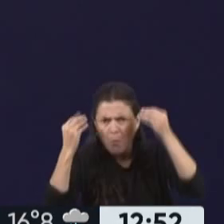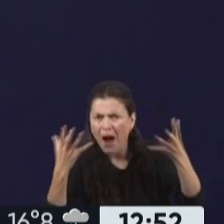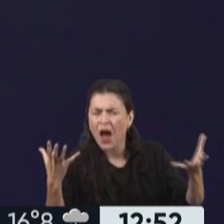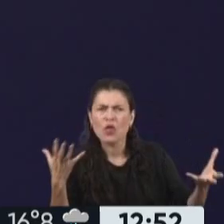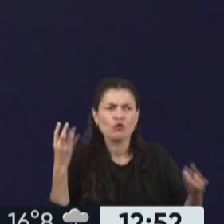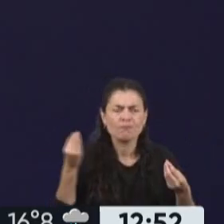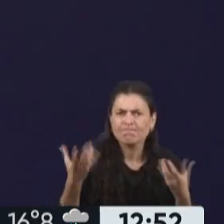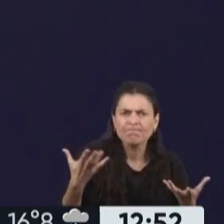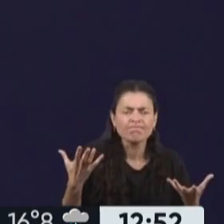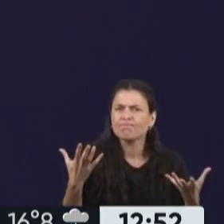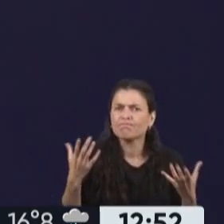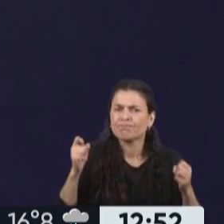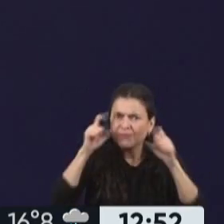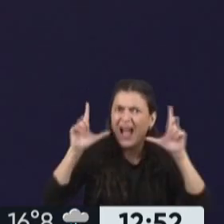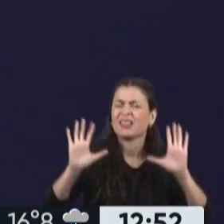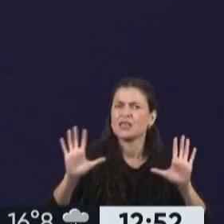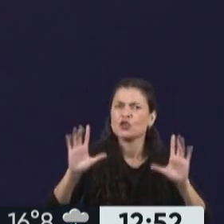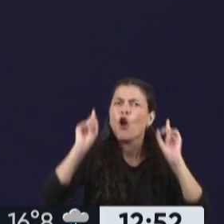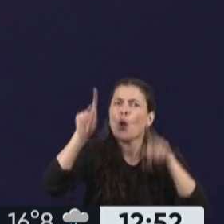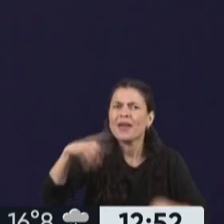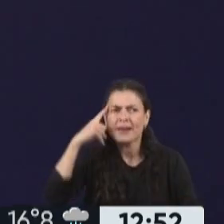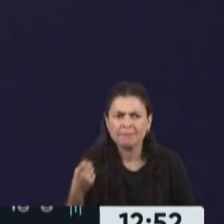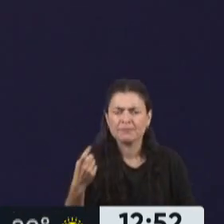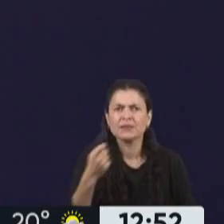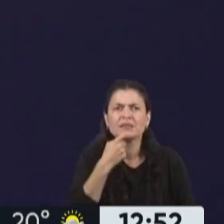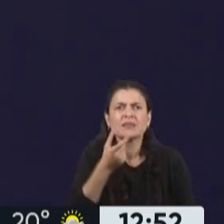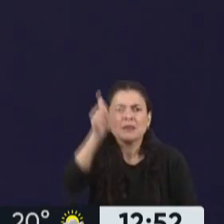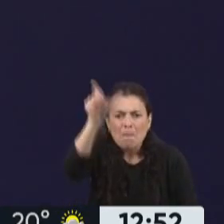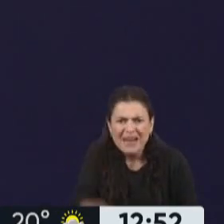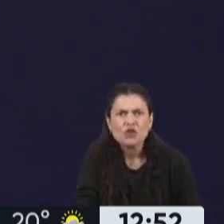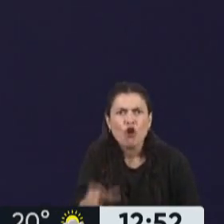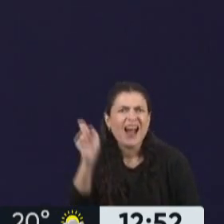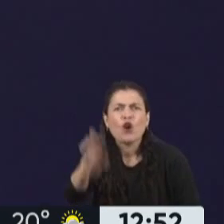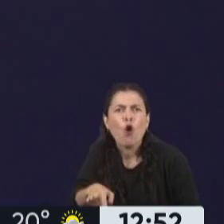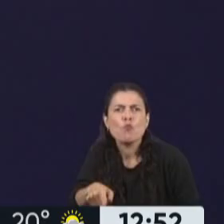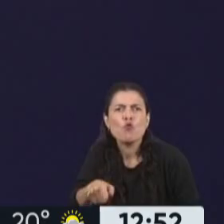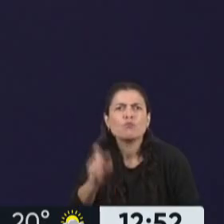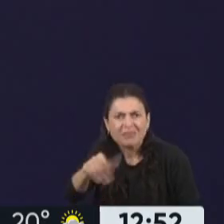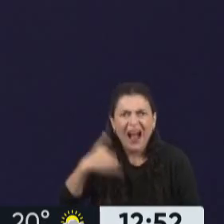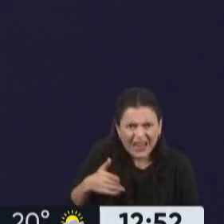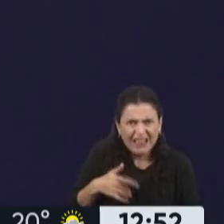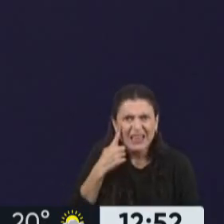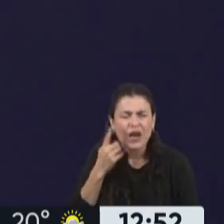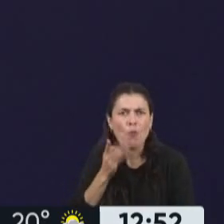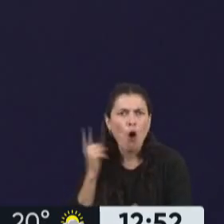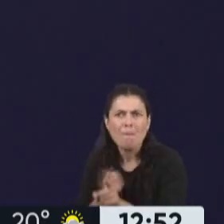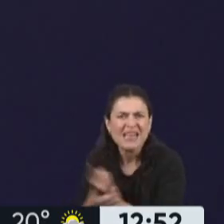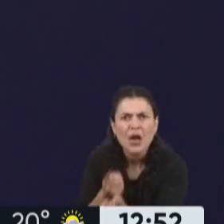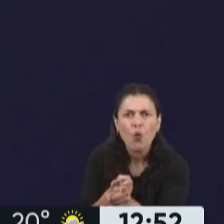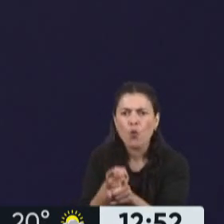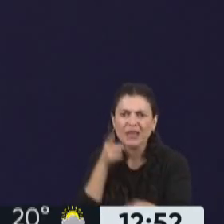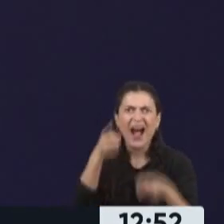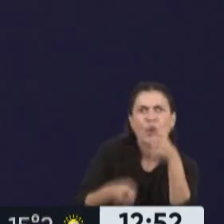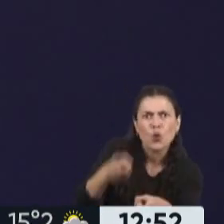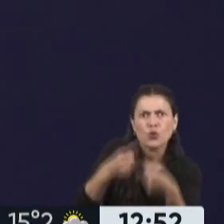ocupa y nos entristece que se persiga una ciudadana de a pie. La verdad es que nos parece absolutamente increíble en pos de